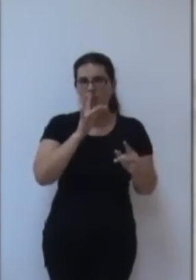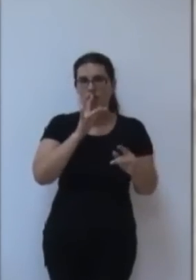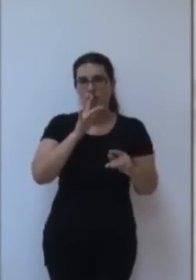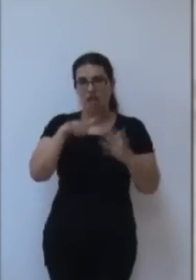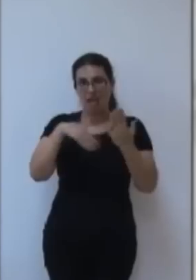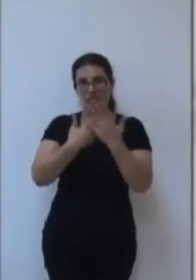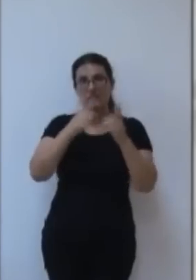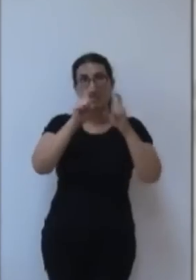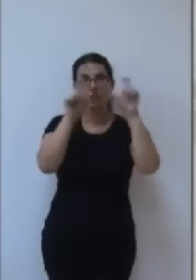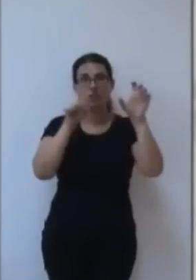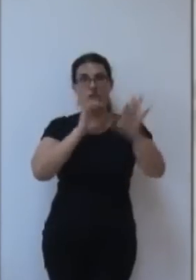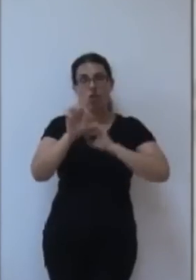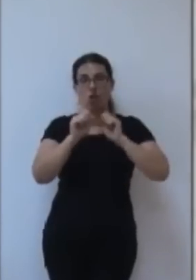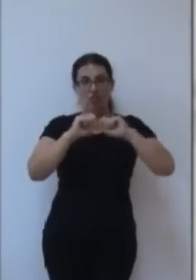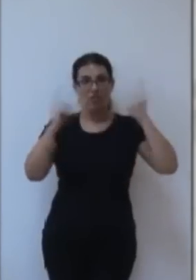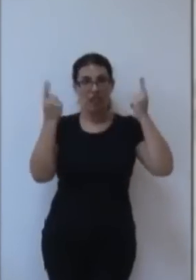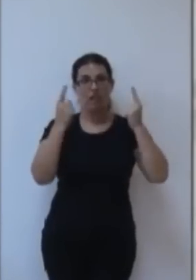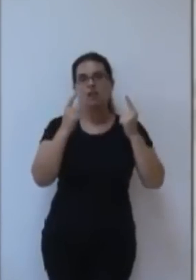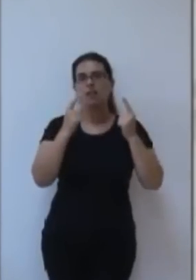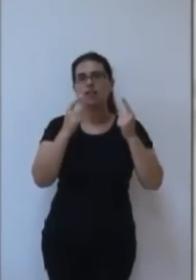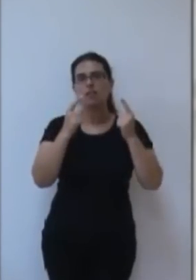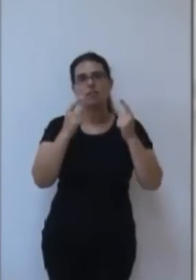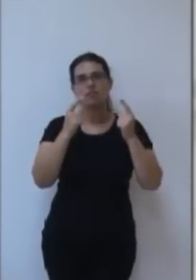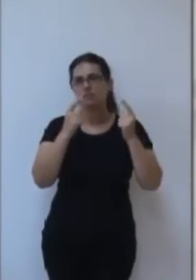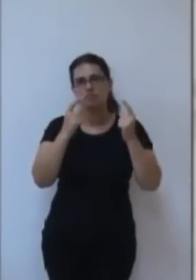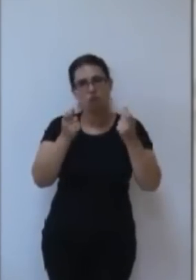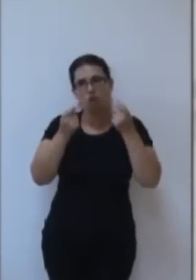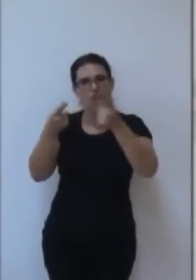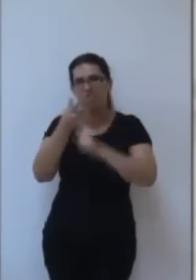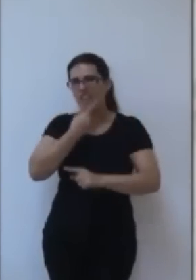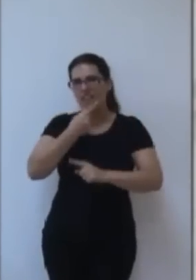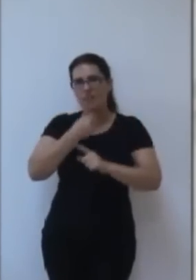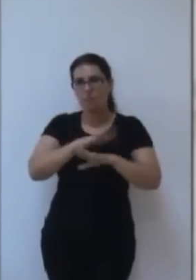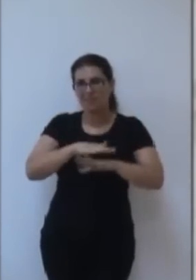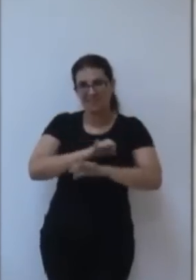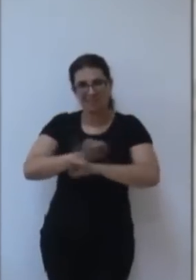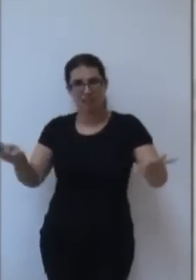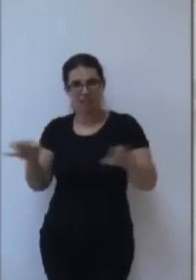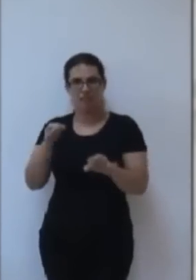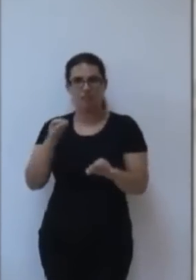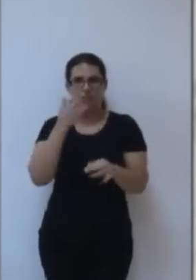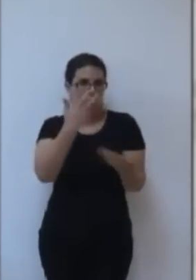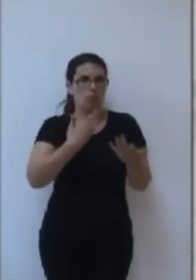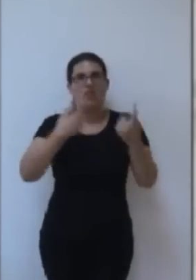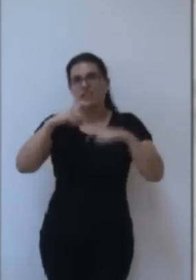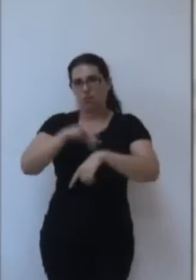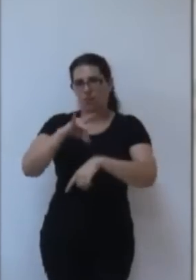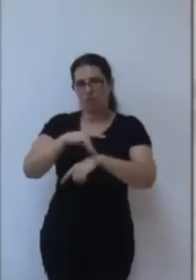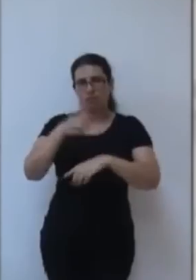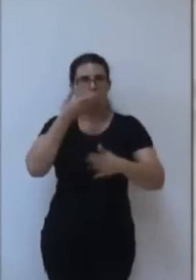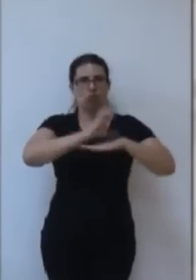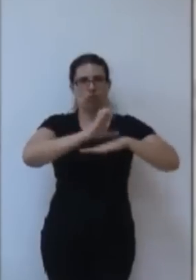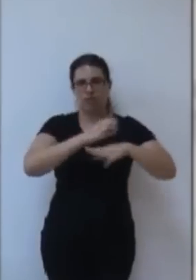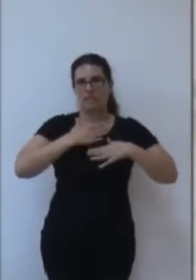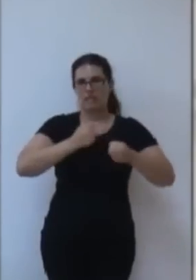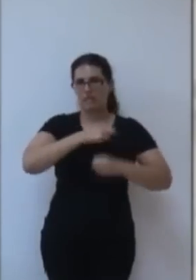propios organismos oficiales, ¿no? O sea, es decir, en este caso sería la Consejería de Sanidad, ¿no?, de Madrid, que tú para poder pedir la cita, no sé cómo será en otros